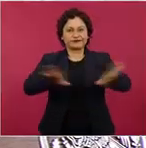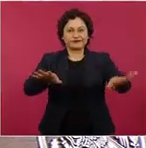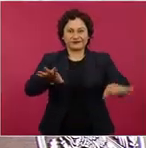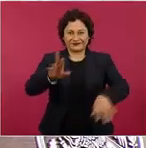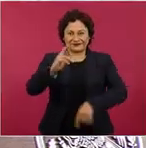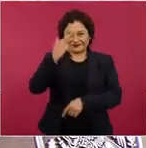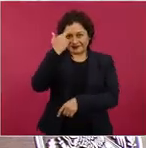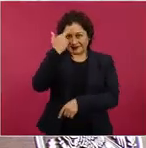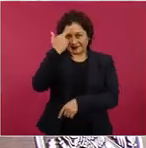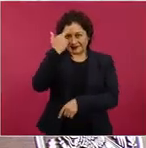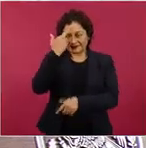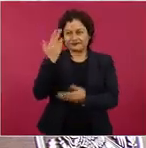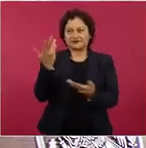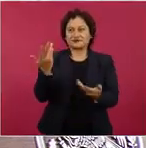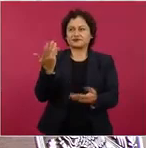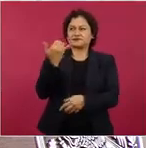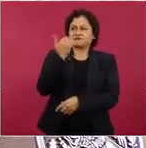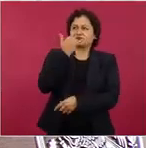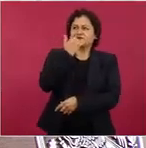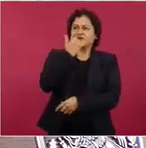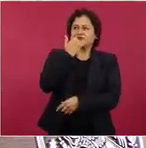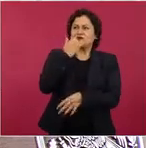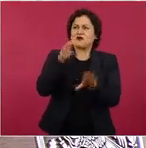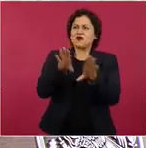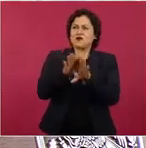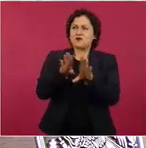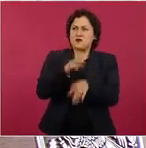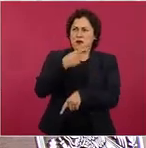Ni que fuésemos moscas.